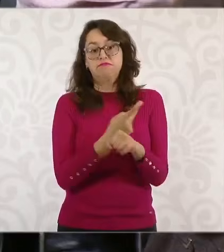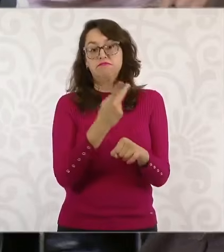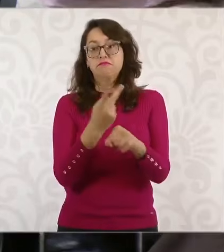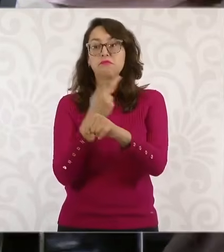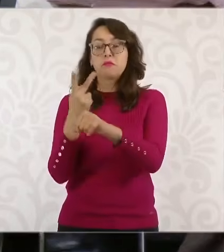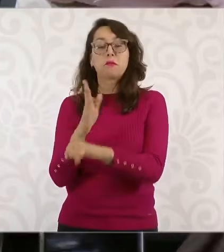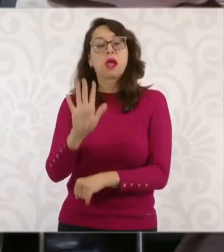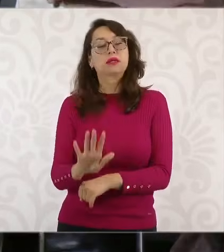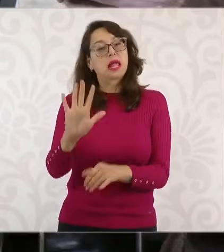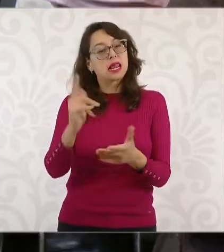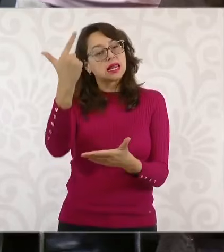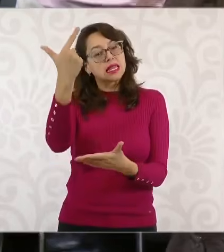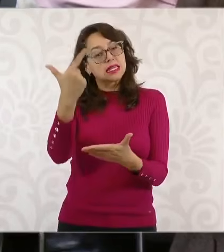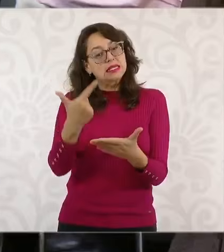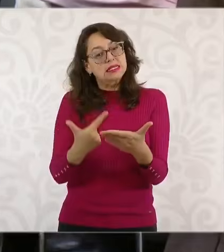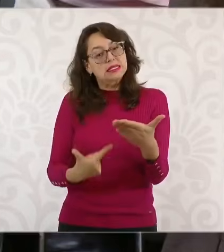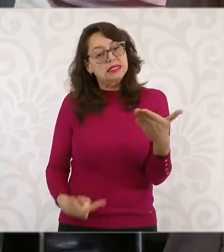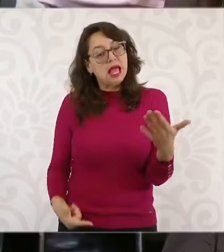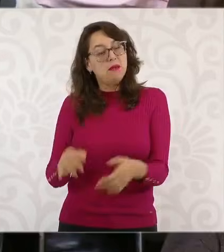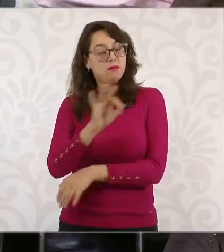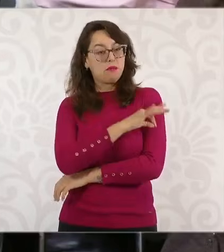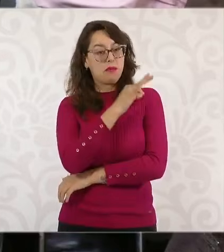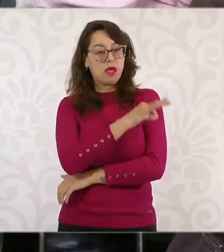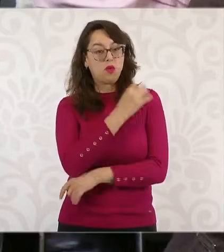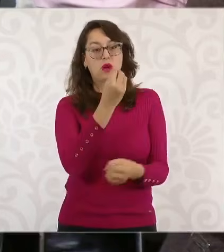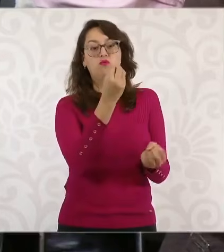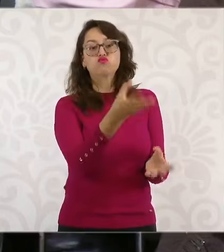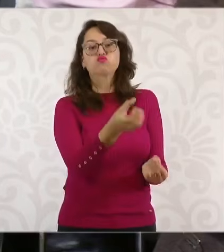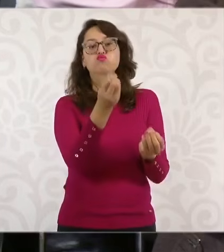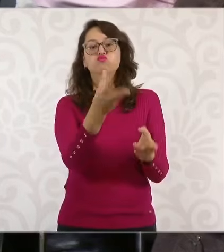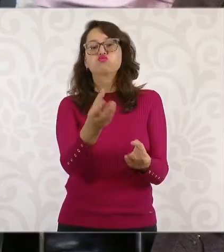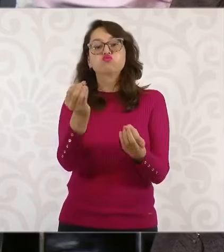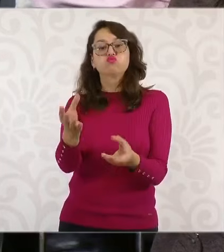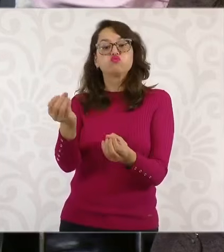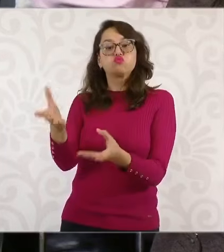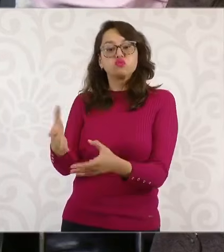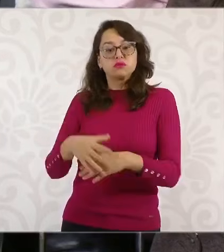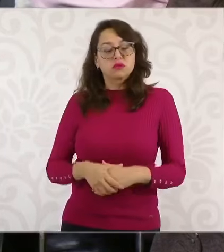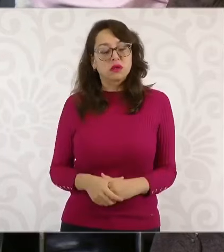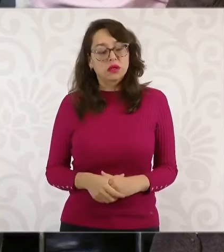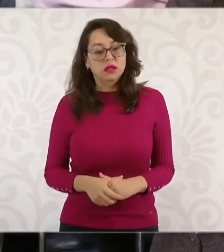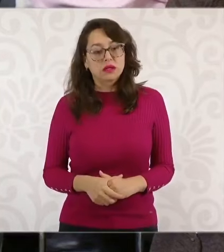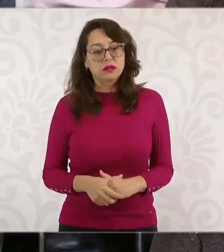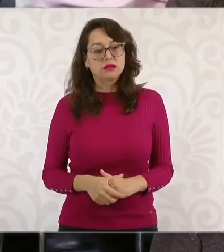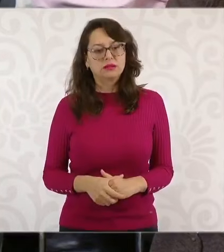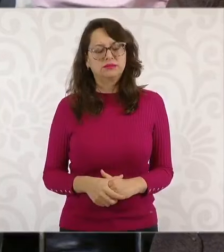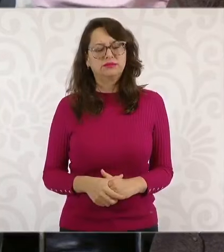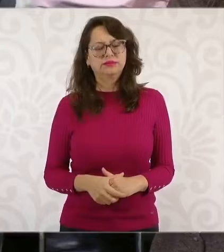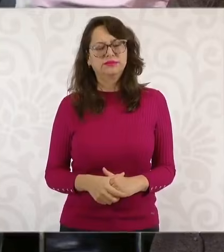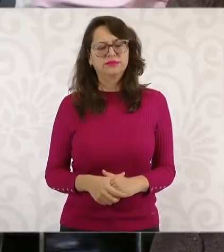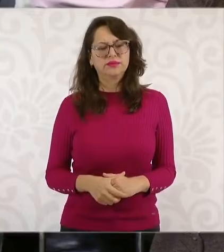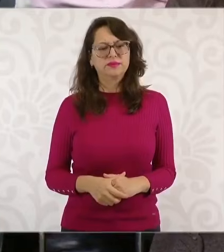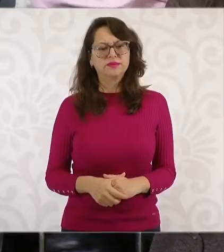de listas para otorgar las vacunas, es decir, que no están